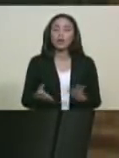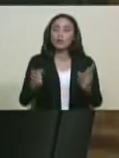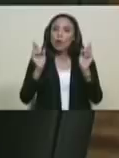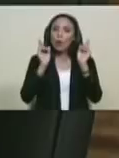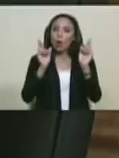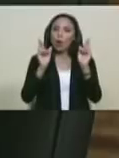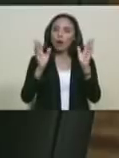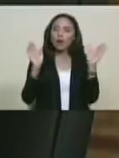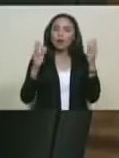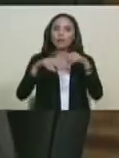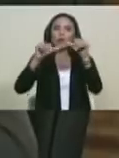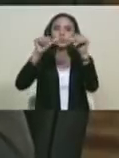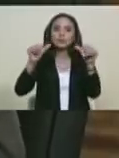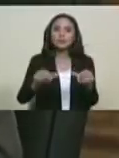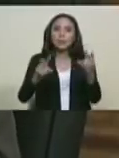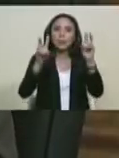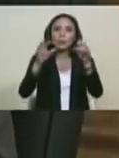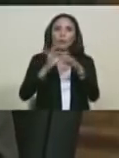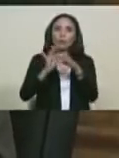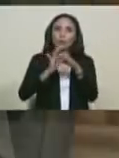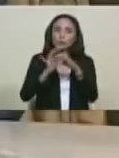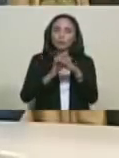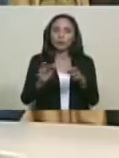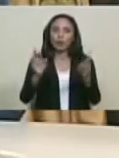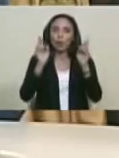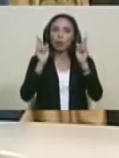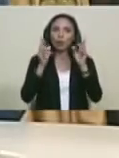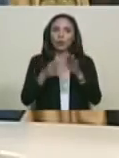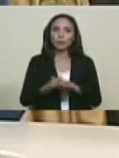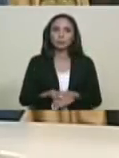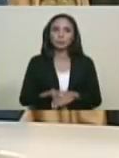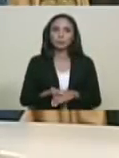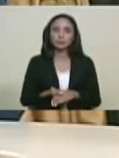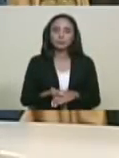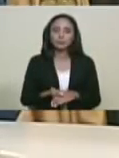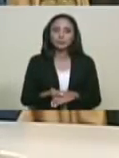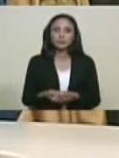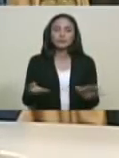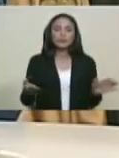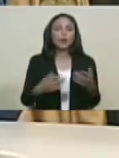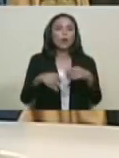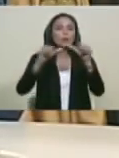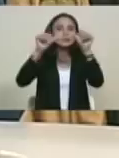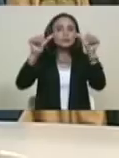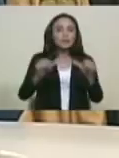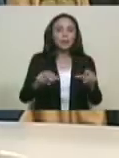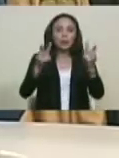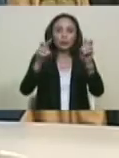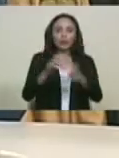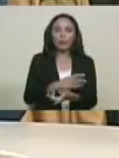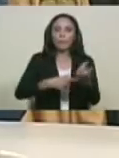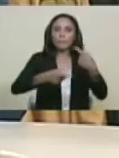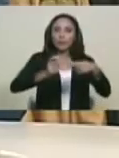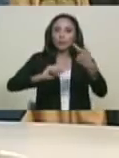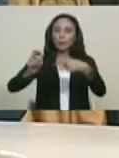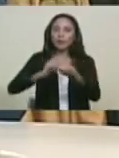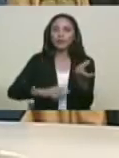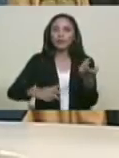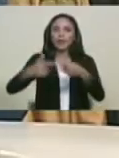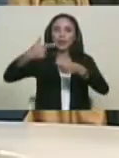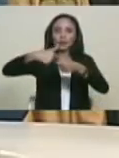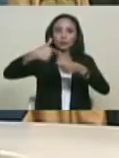funcione funcione bien un sistema de subsidio directo de la gasolina y de